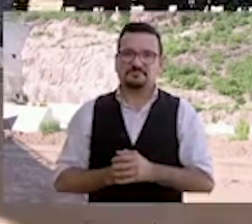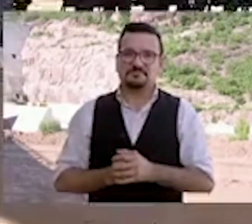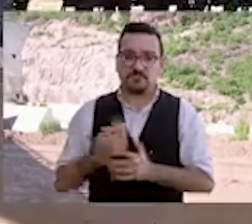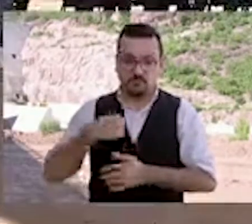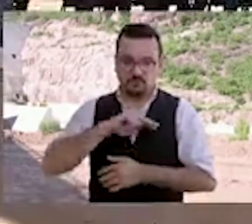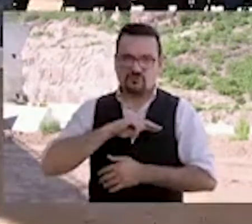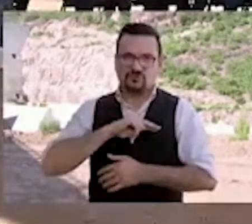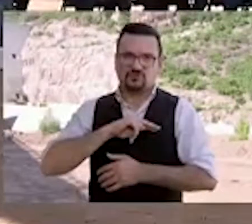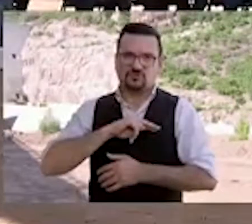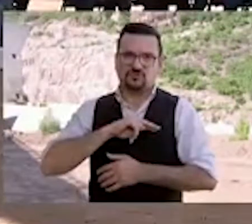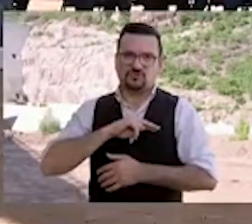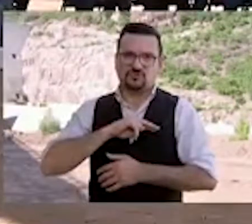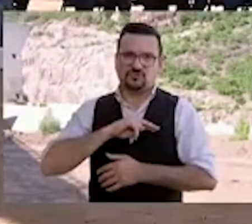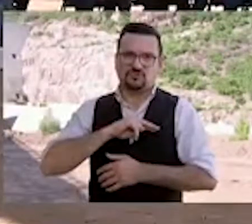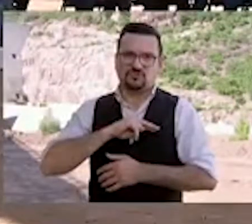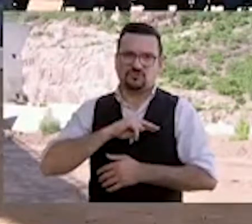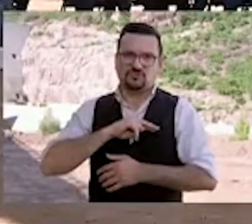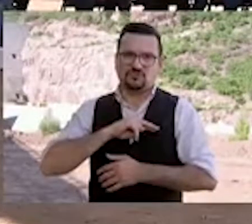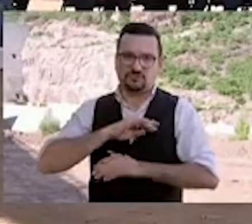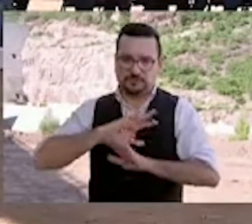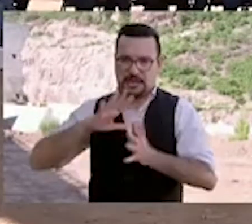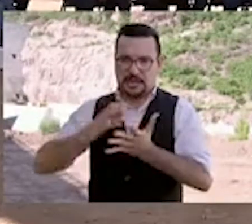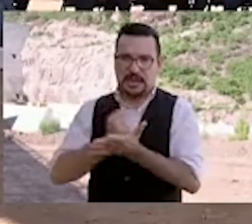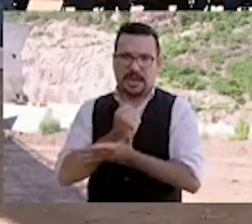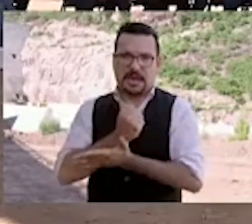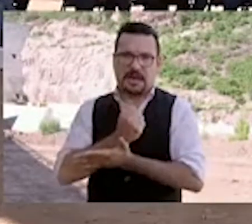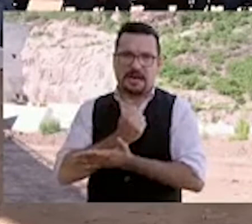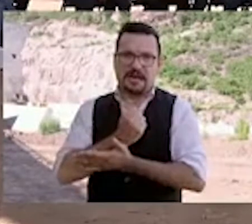llegamos al gobierno.